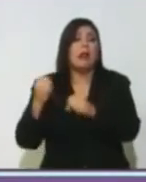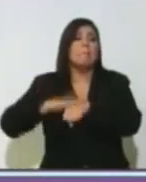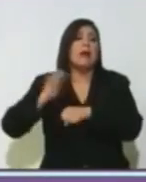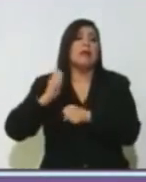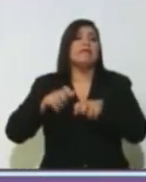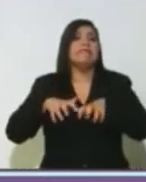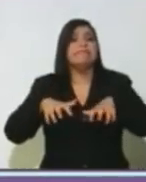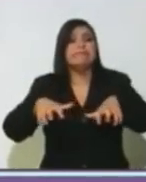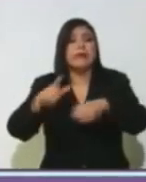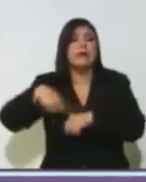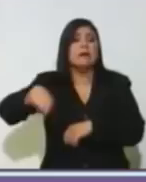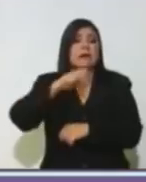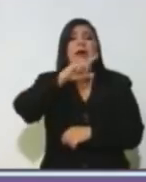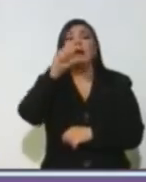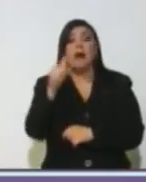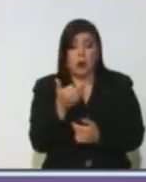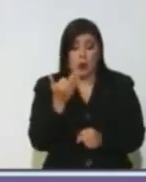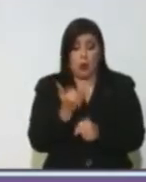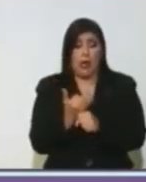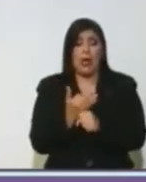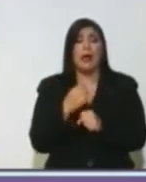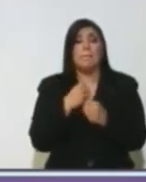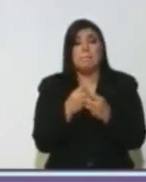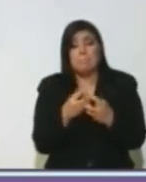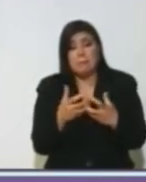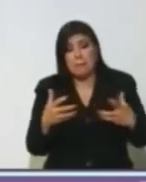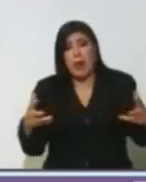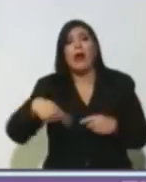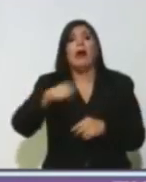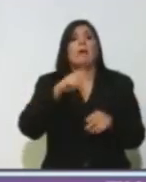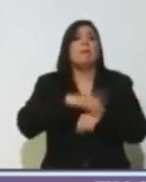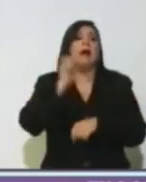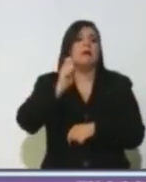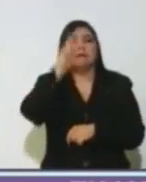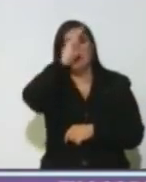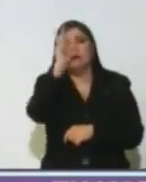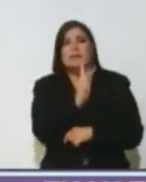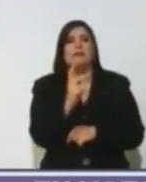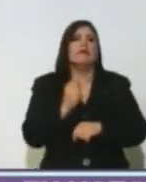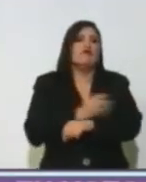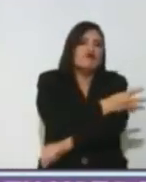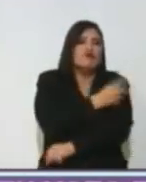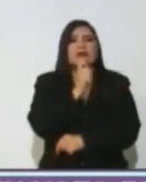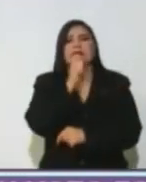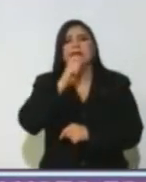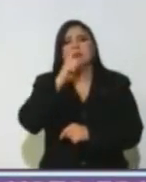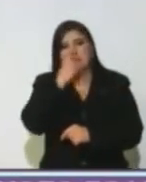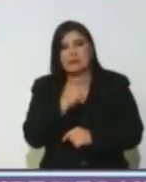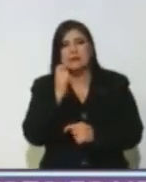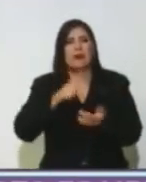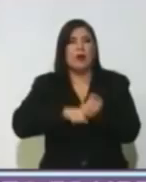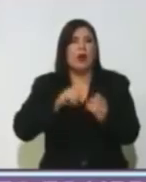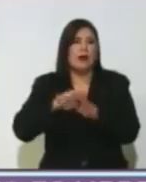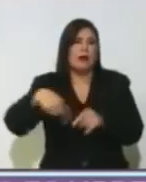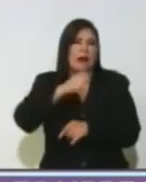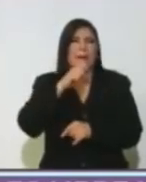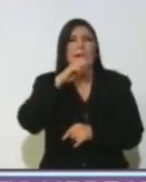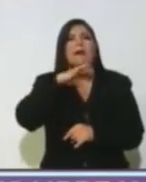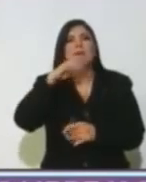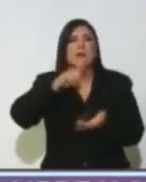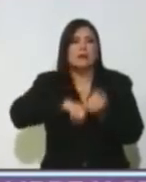recientemente un incremento en la contaminación del aire y en la deficiente calidad del aire